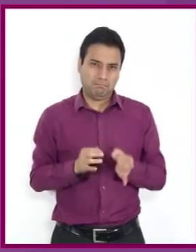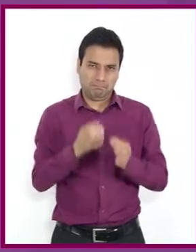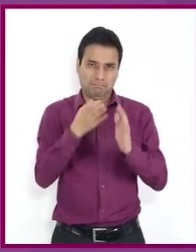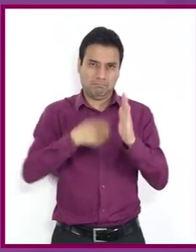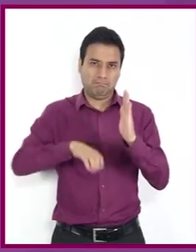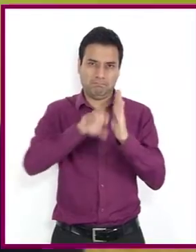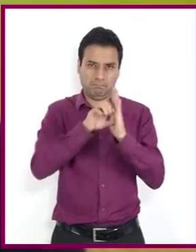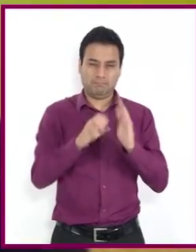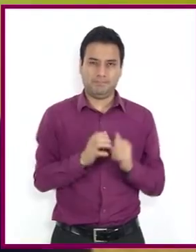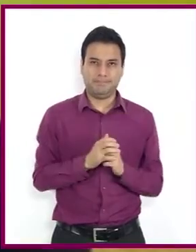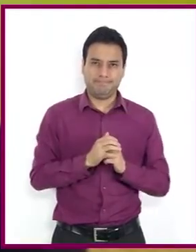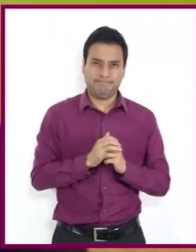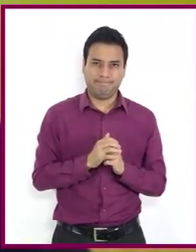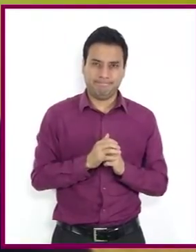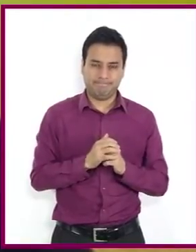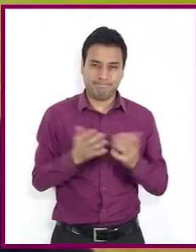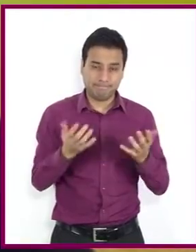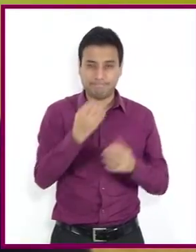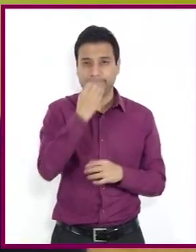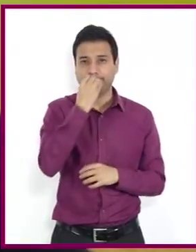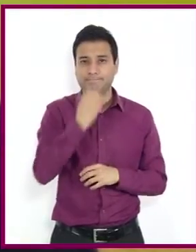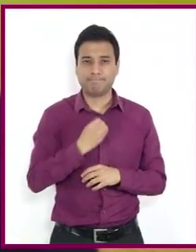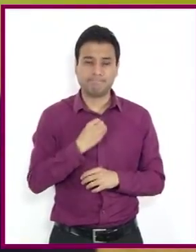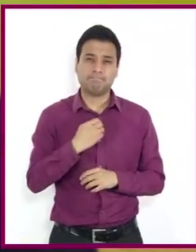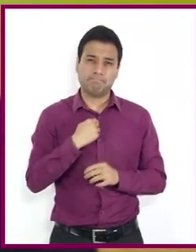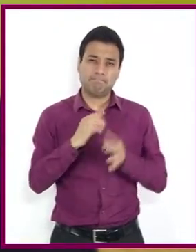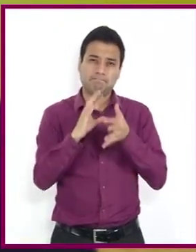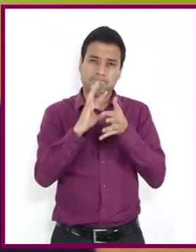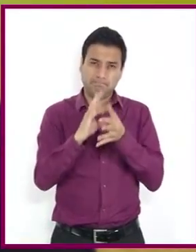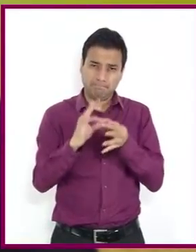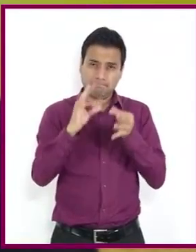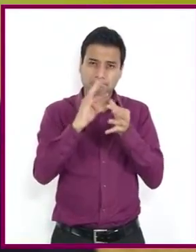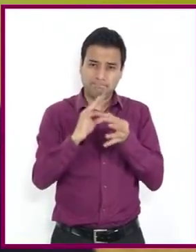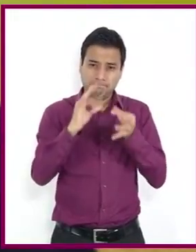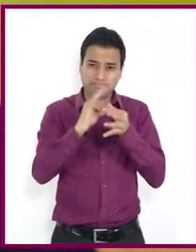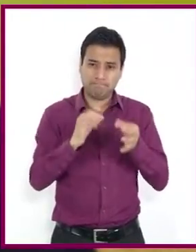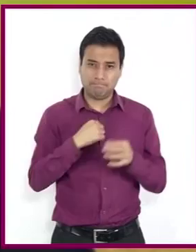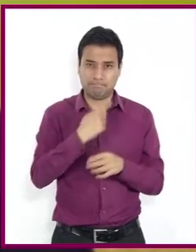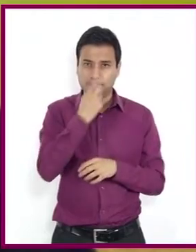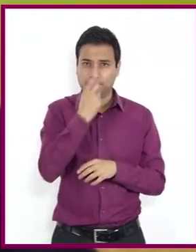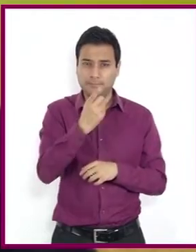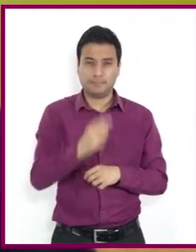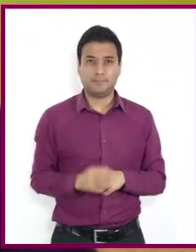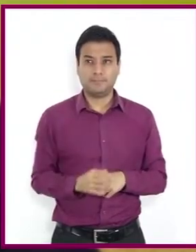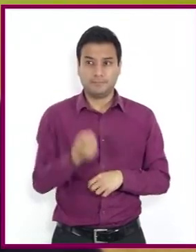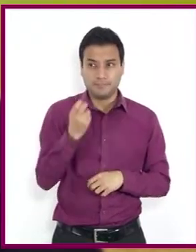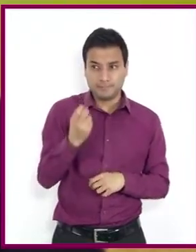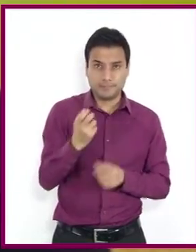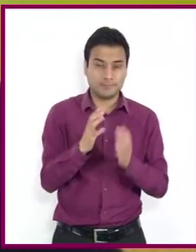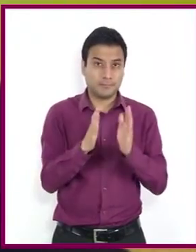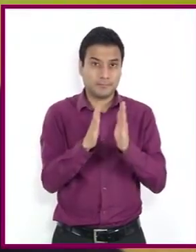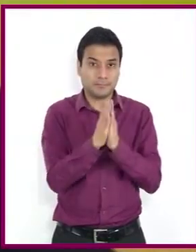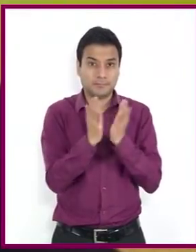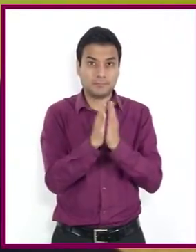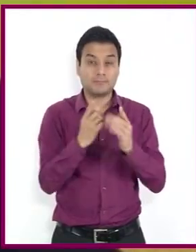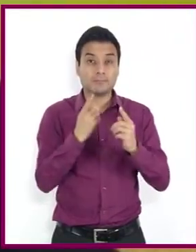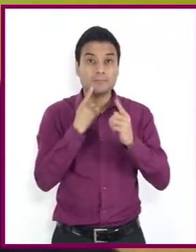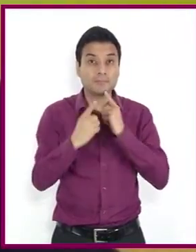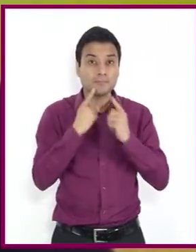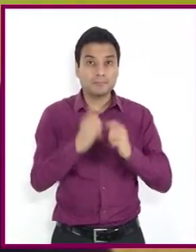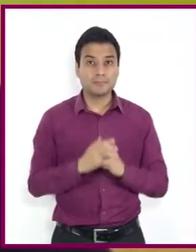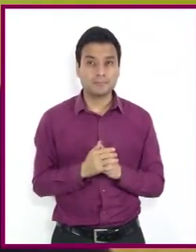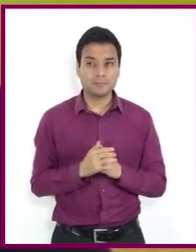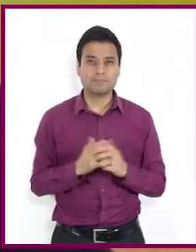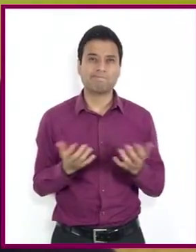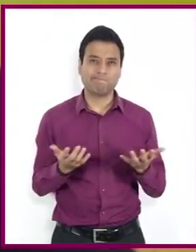no en la cárcel. Hice una declaración en la que tuve que decir que mi libro de diálogo reconozco